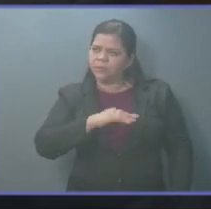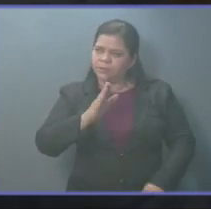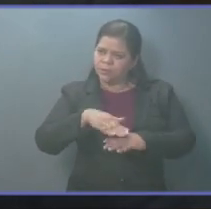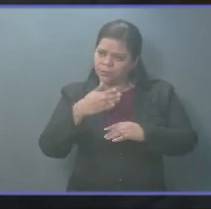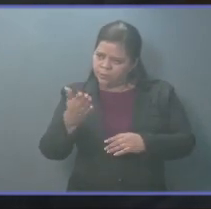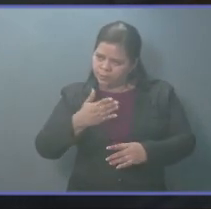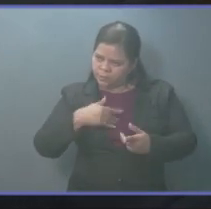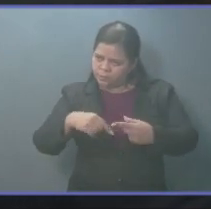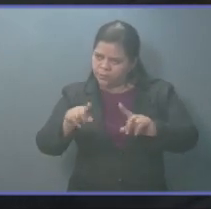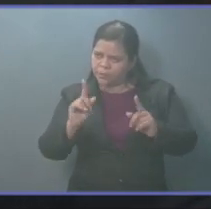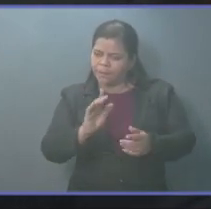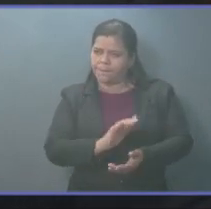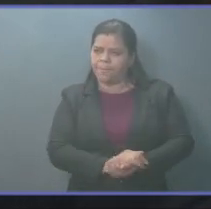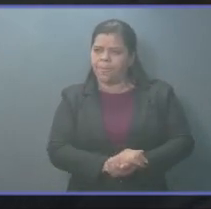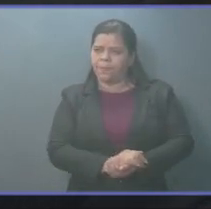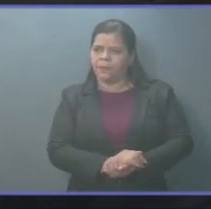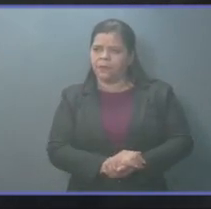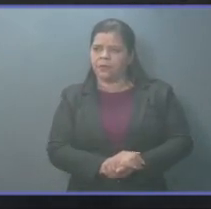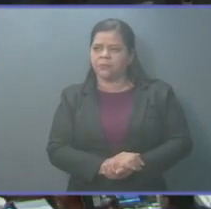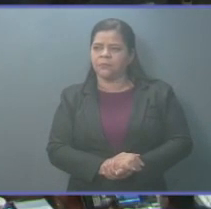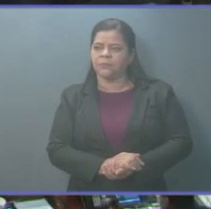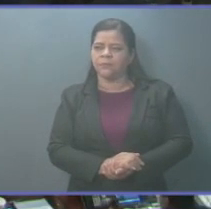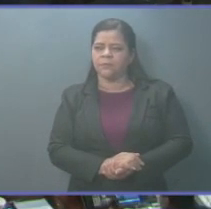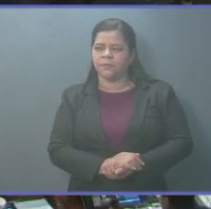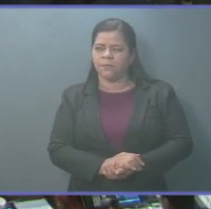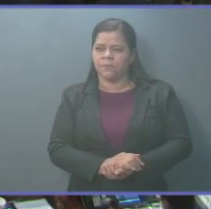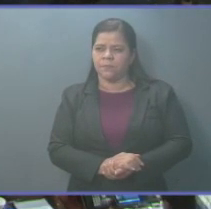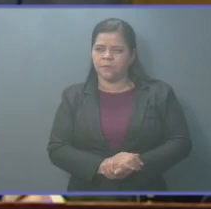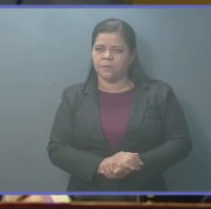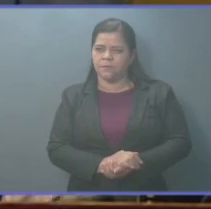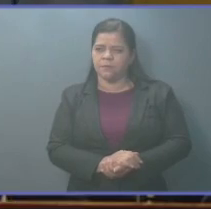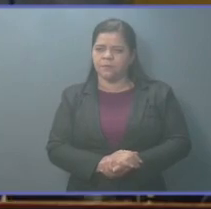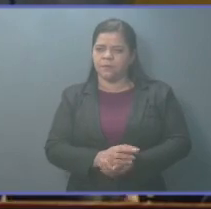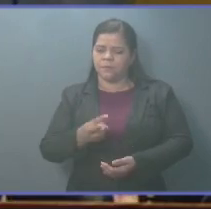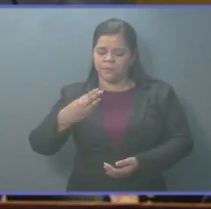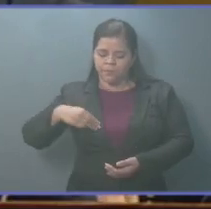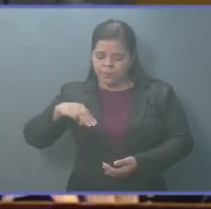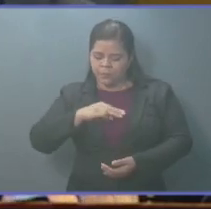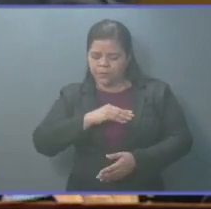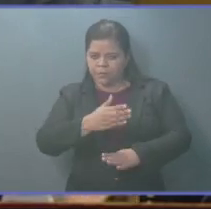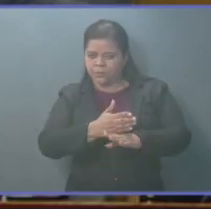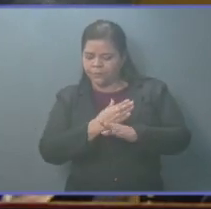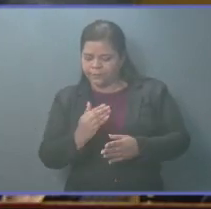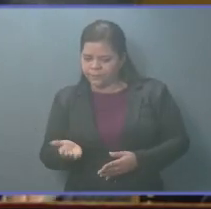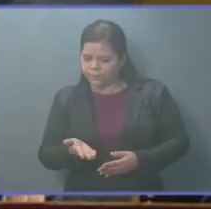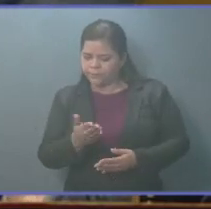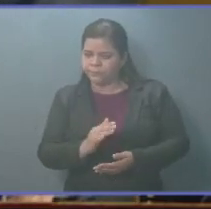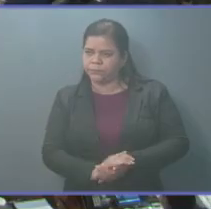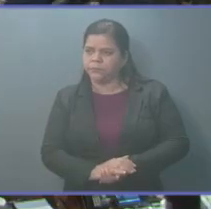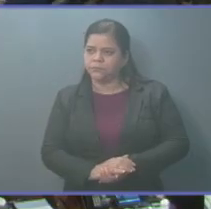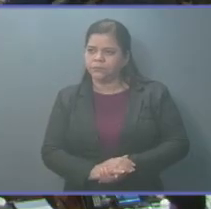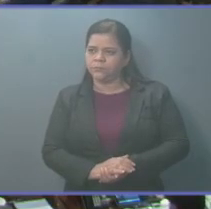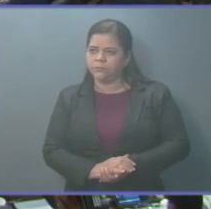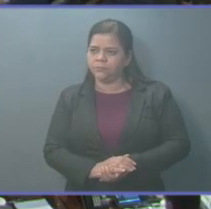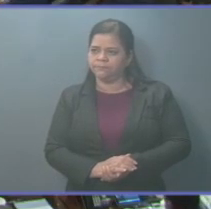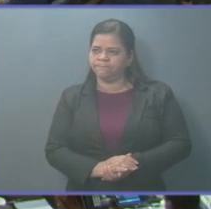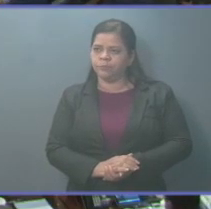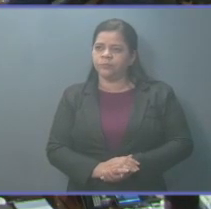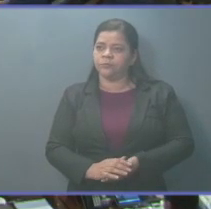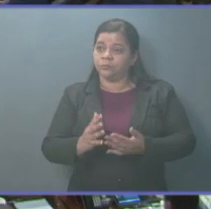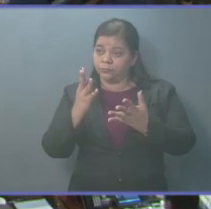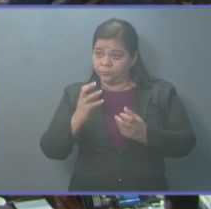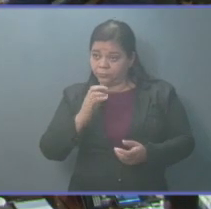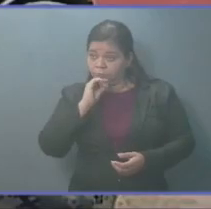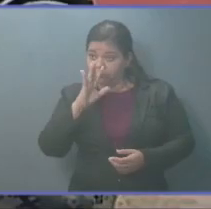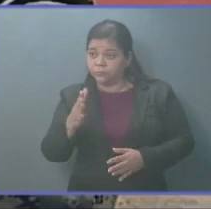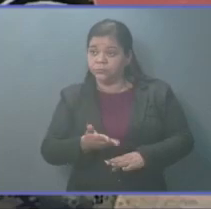voy a seguir. Gracias, presidente. Palabra el señor ministro de la Defensa Nacional. También decirle que